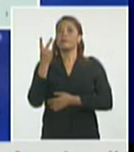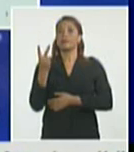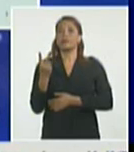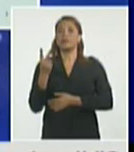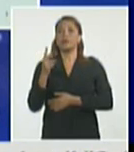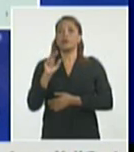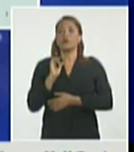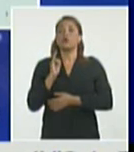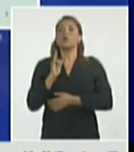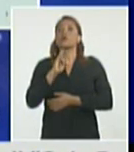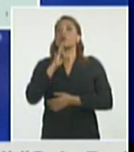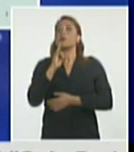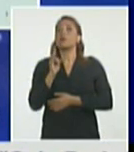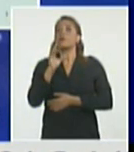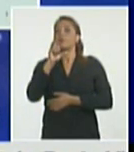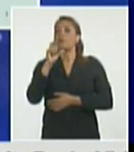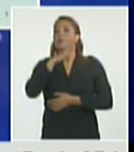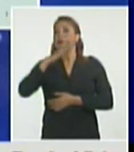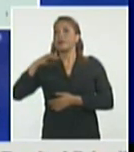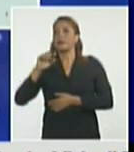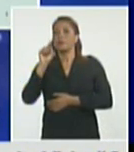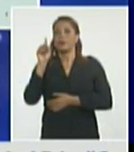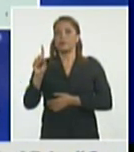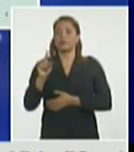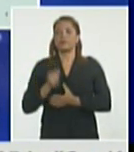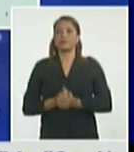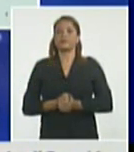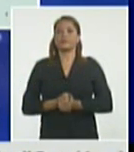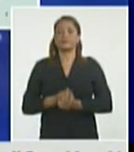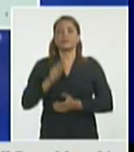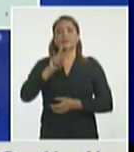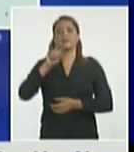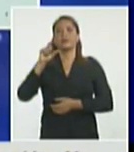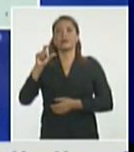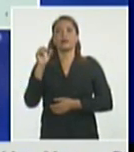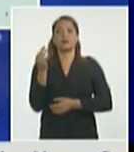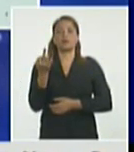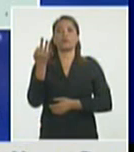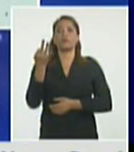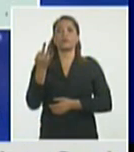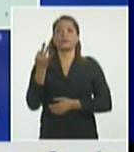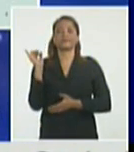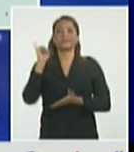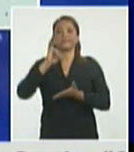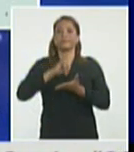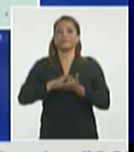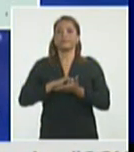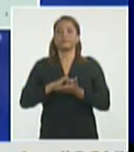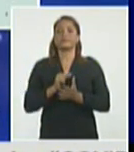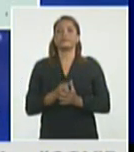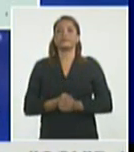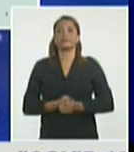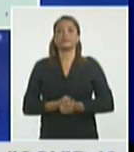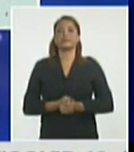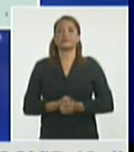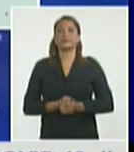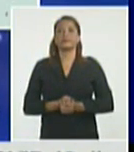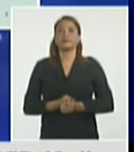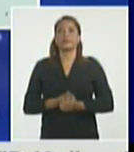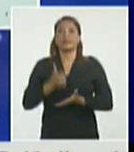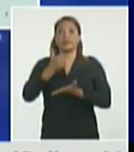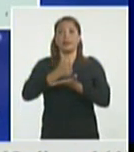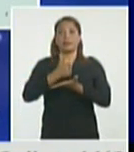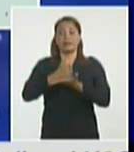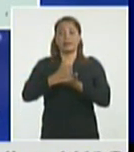Cumanayagua con 1 cada uno. En el caso de Villa Clara, 8 casos importados, Santa Clara con la cifra mayor,